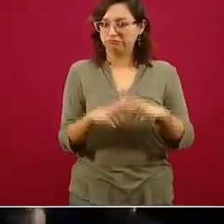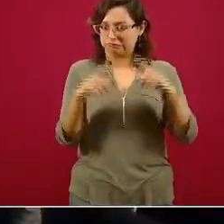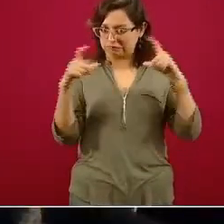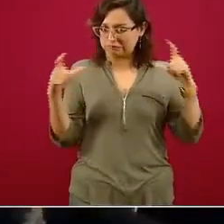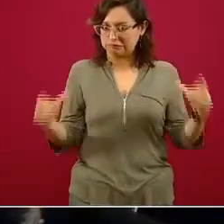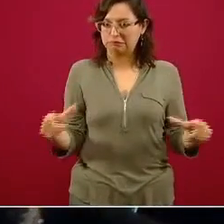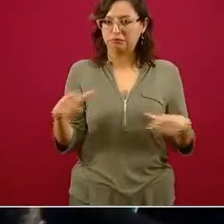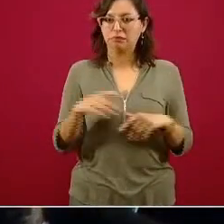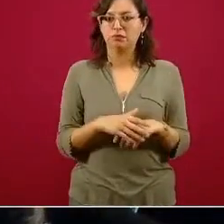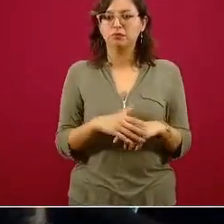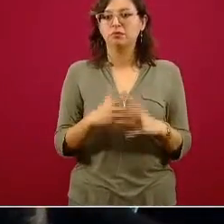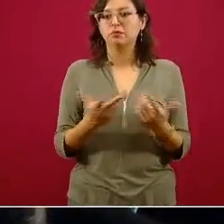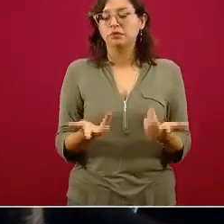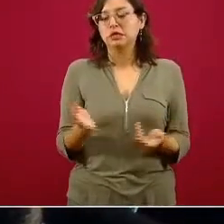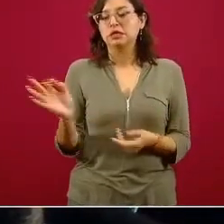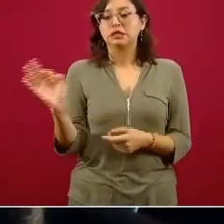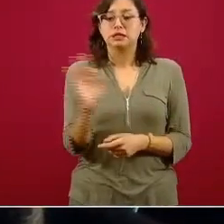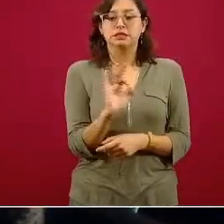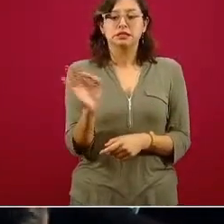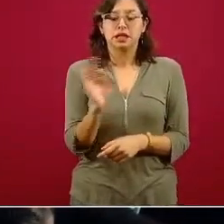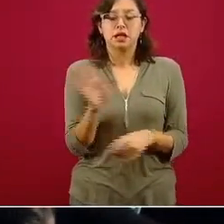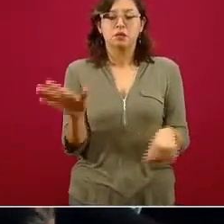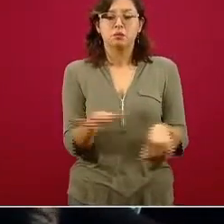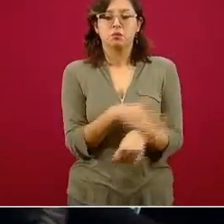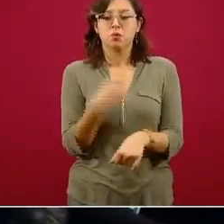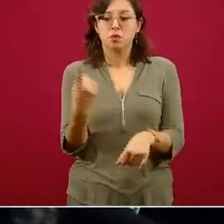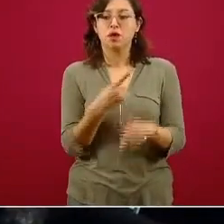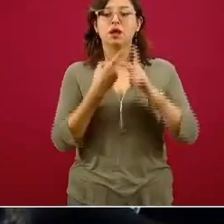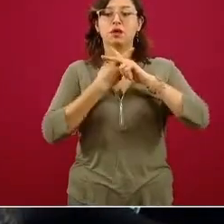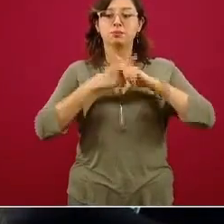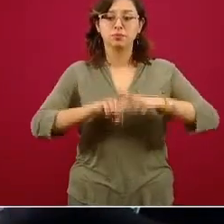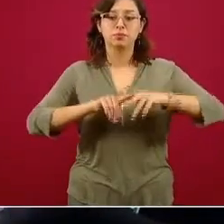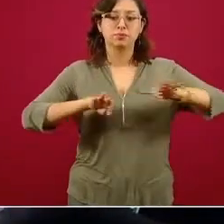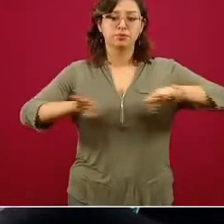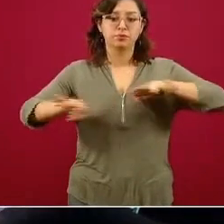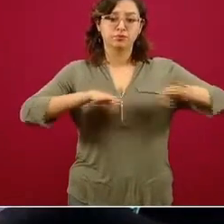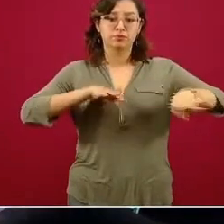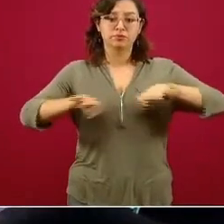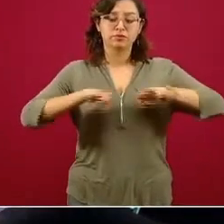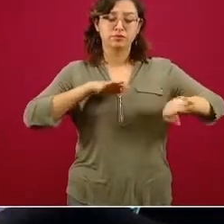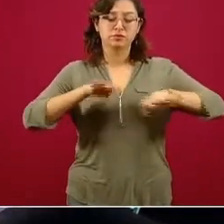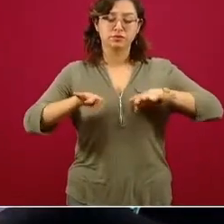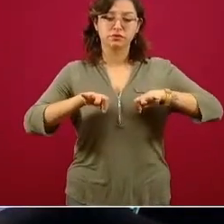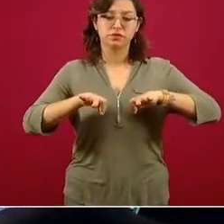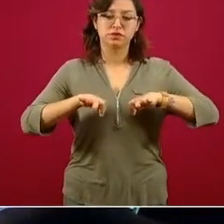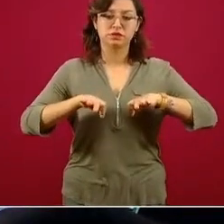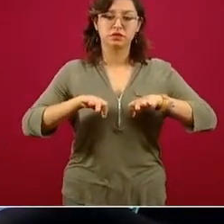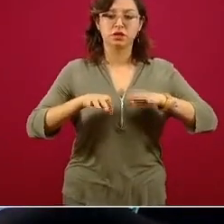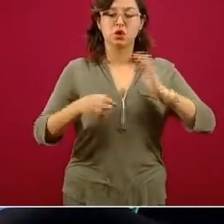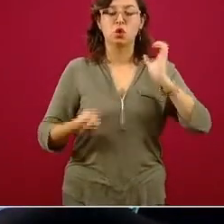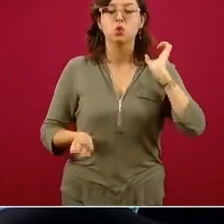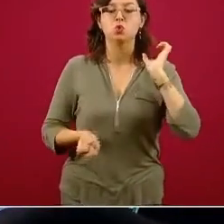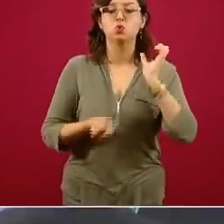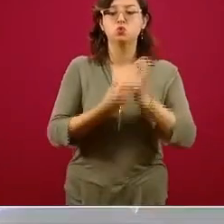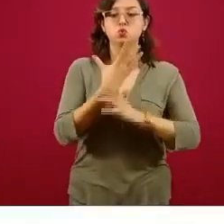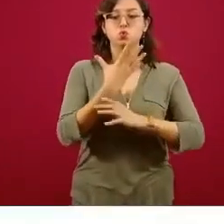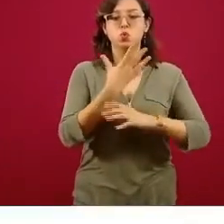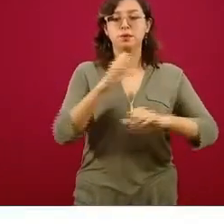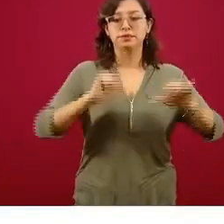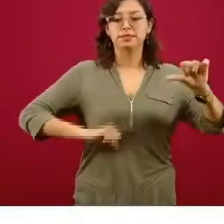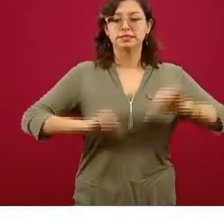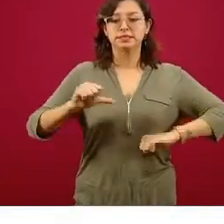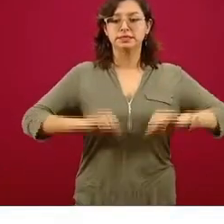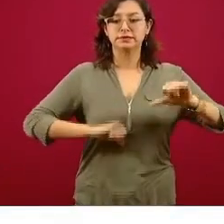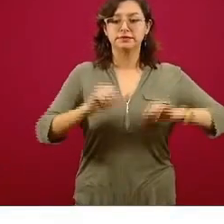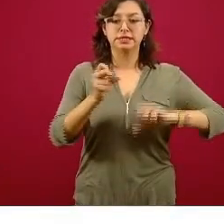ser secundario a el inicio de operaciones de las nuevas actividades